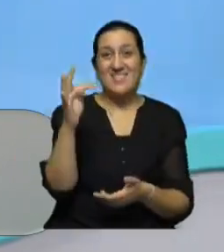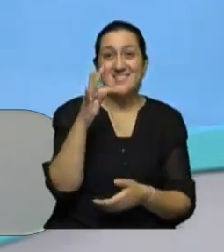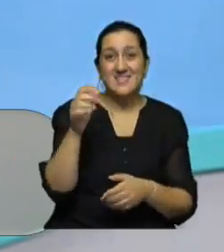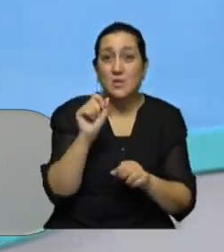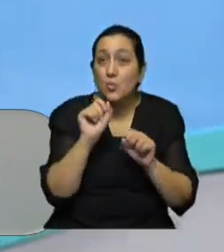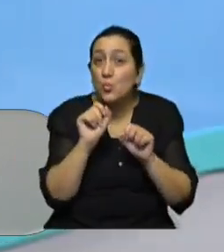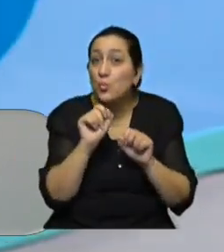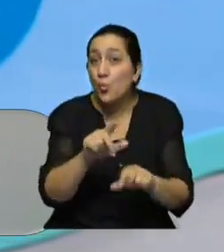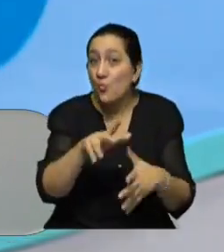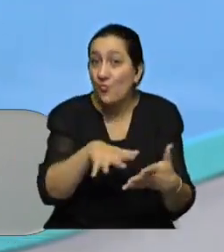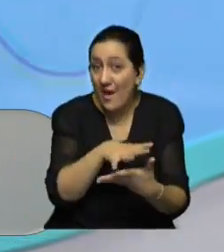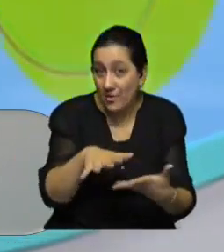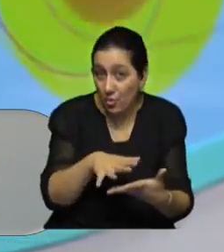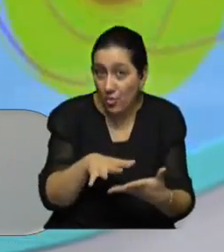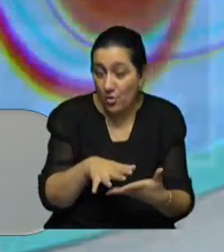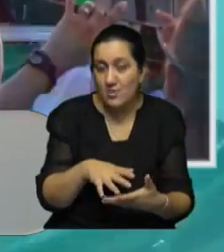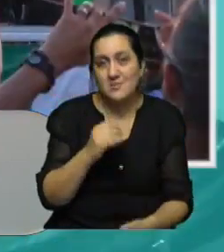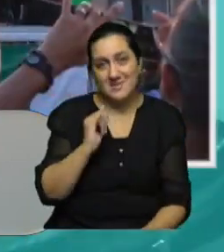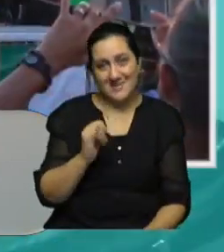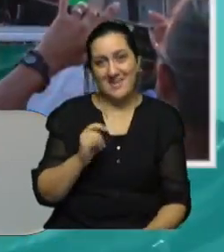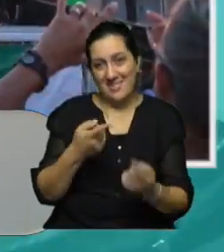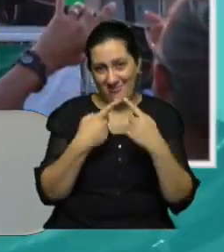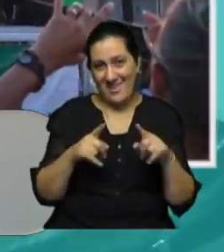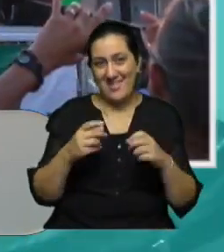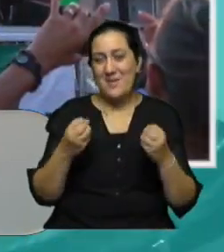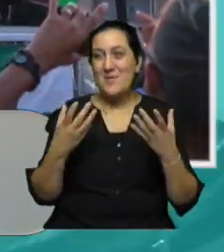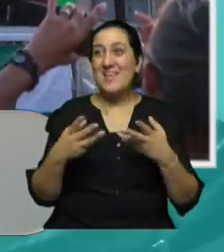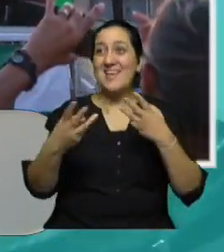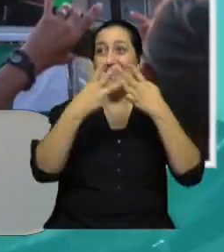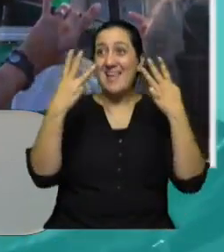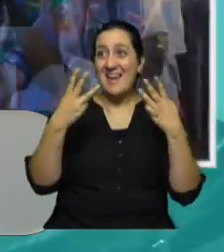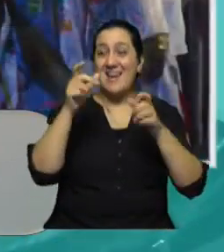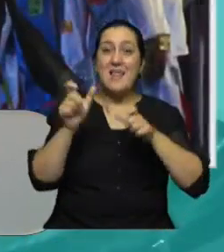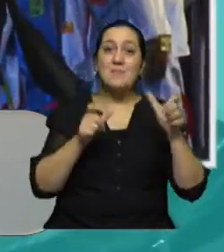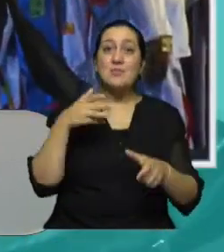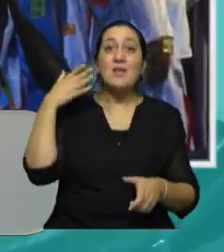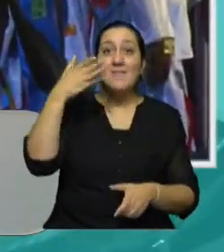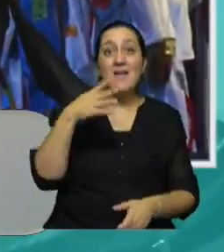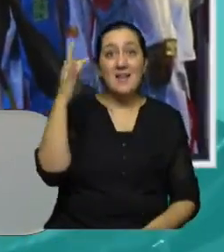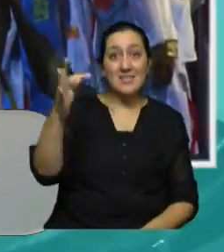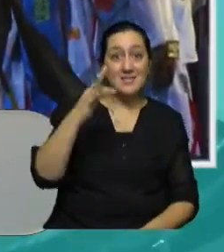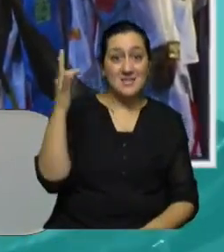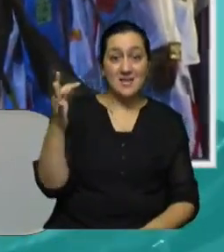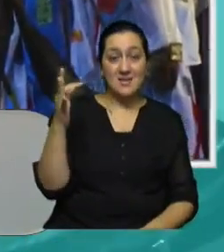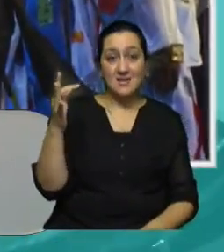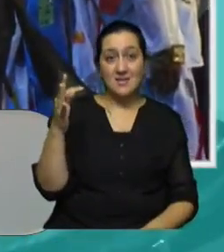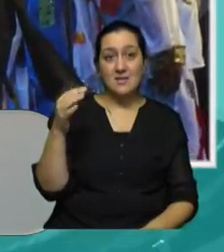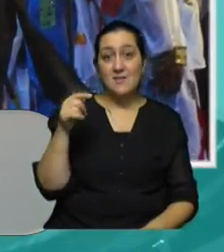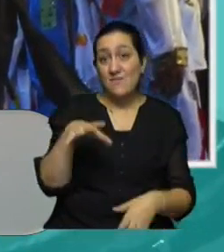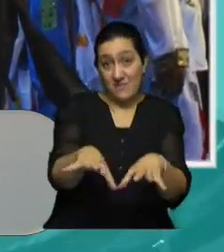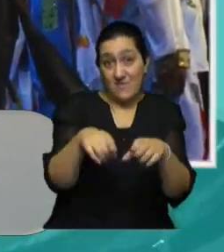de que eso esté tan descentralizado? Y sí, porque en general lo que sucede es que las personas que van a ese taller son de